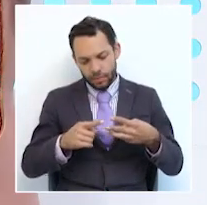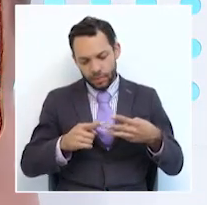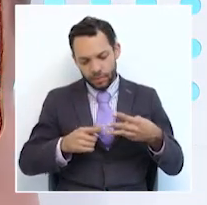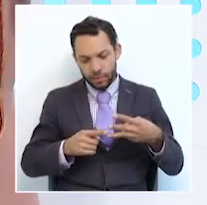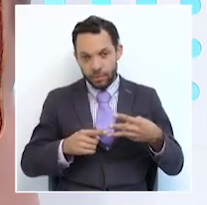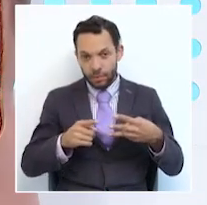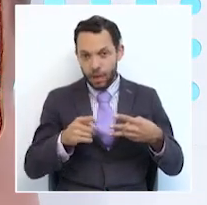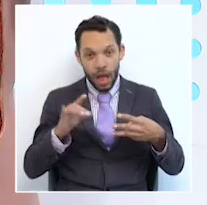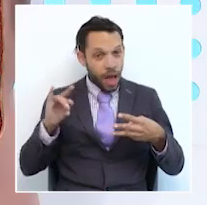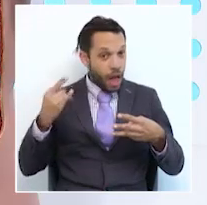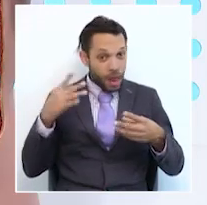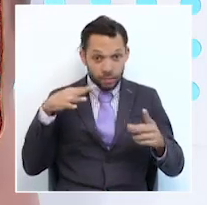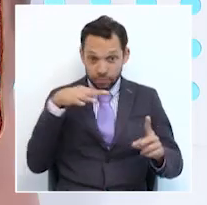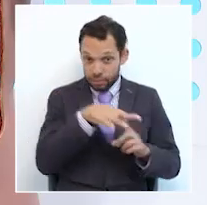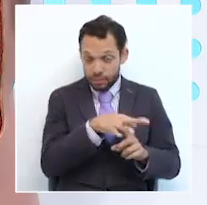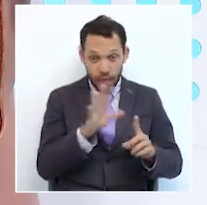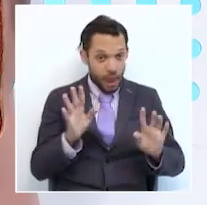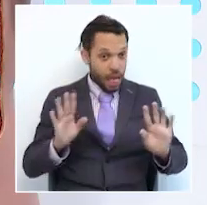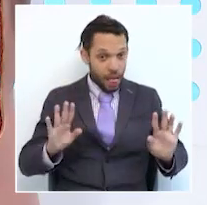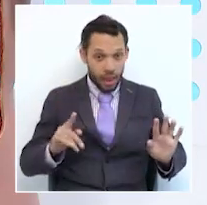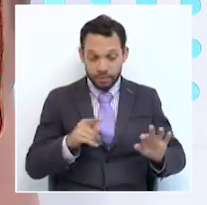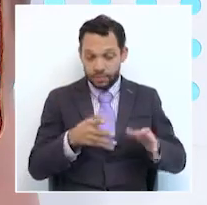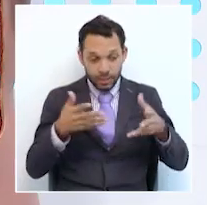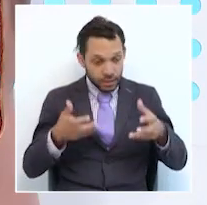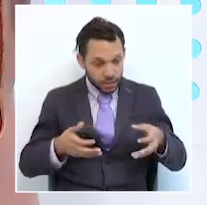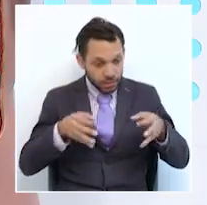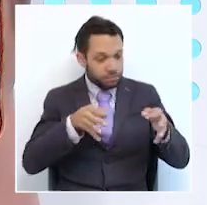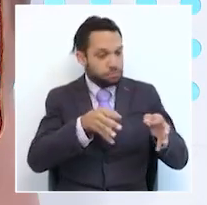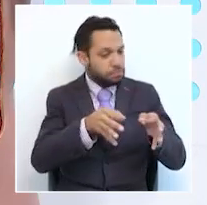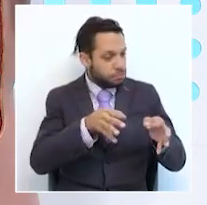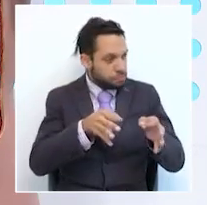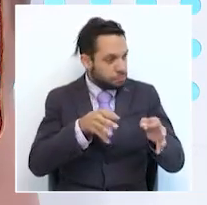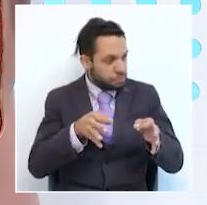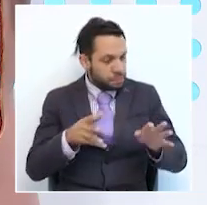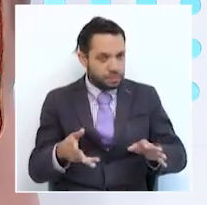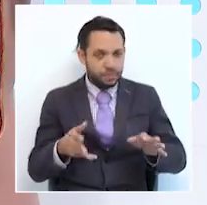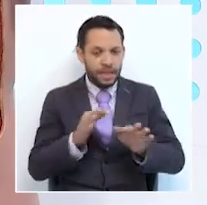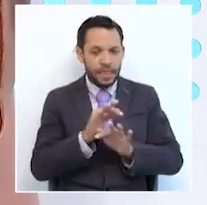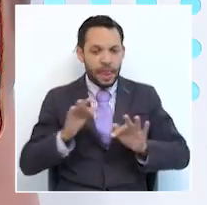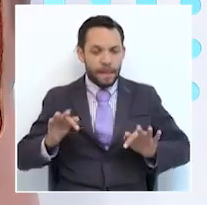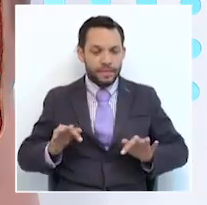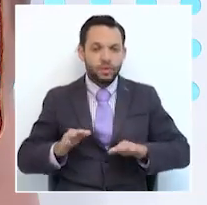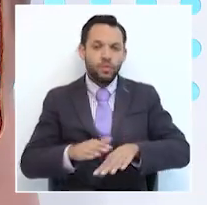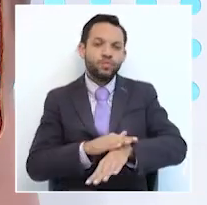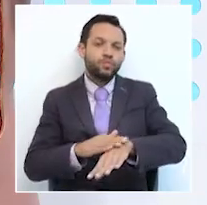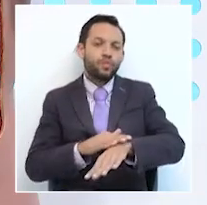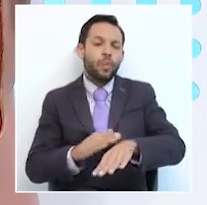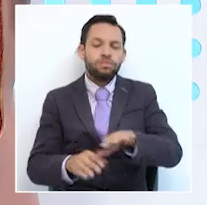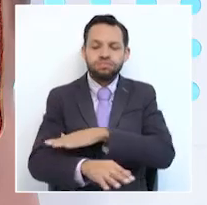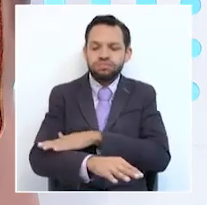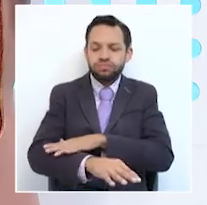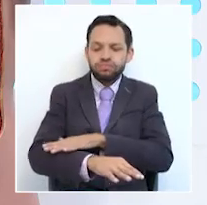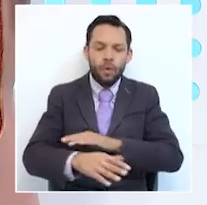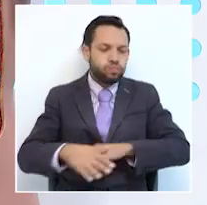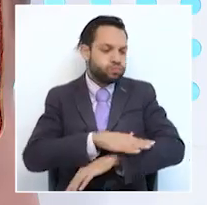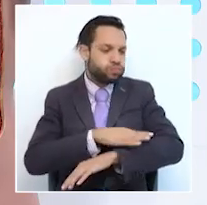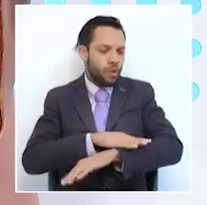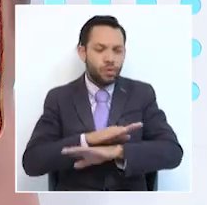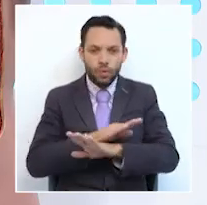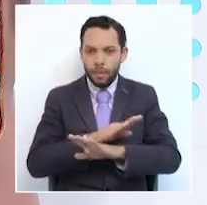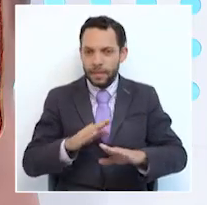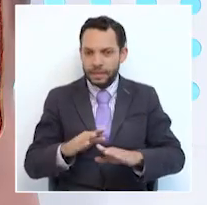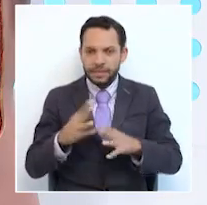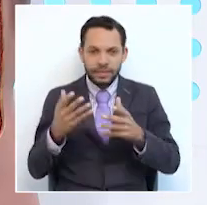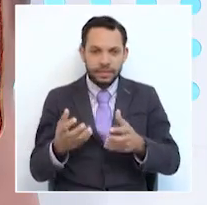haciendo nada intervencionista estoy haciendo simplemente estos tratamientos tópicos para este tipo de problemas y sería una gran ayuda